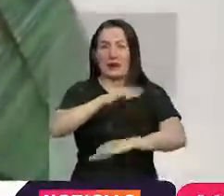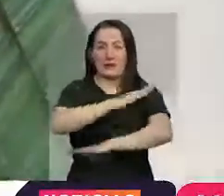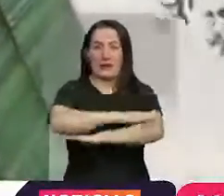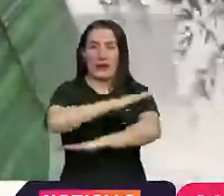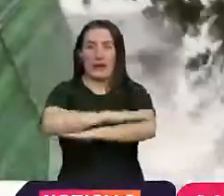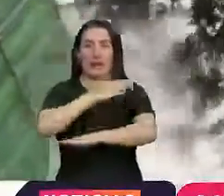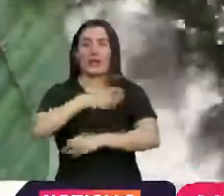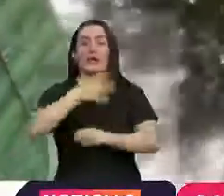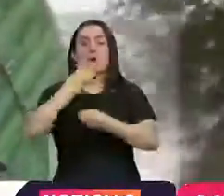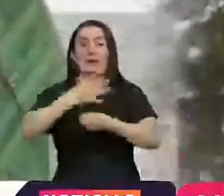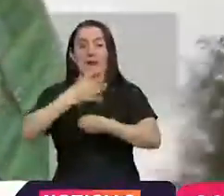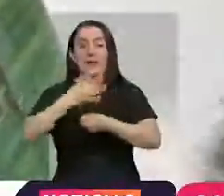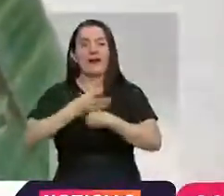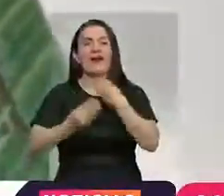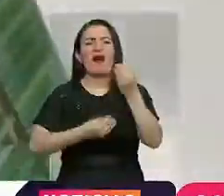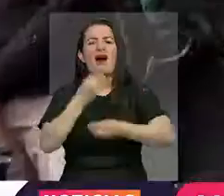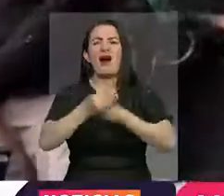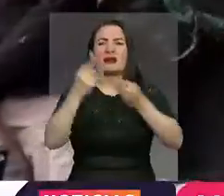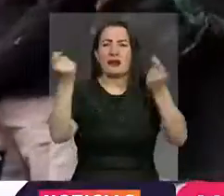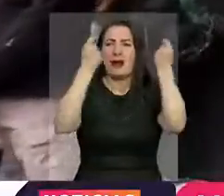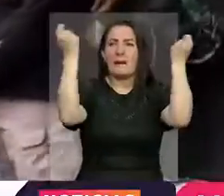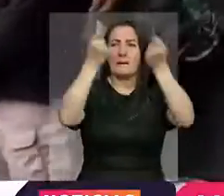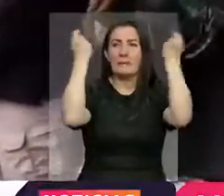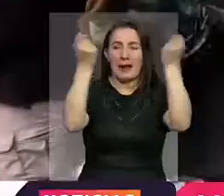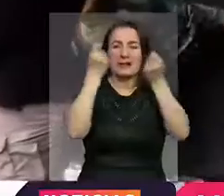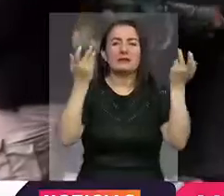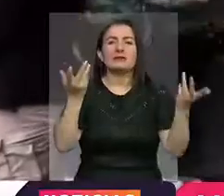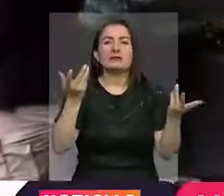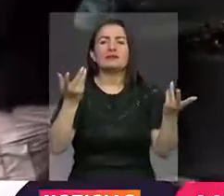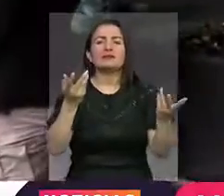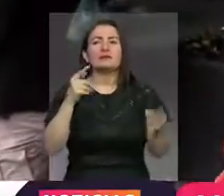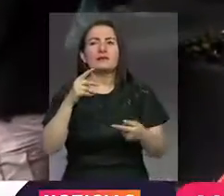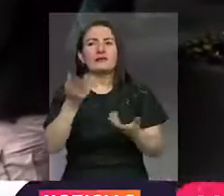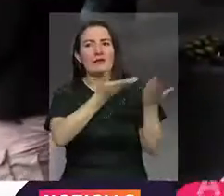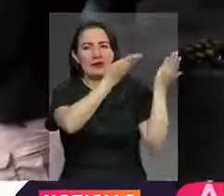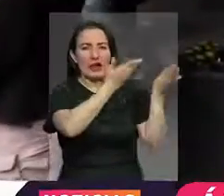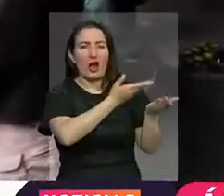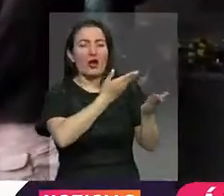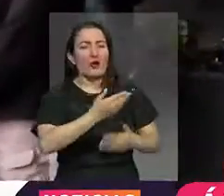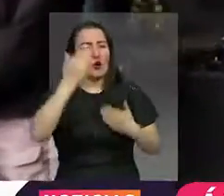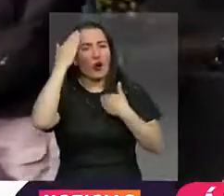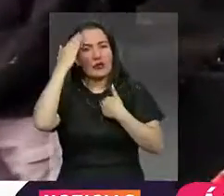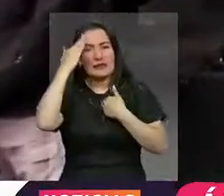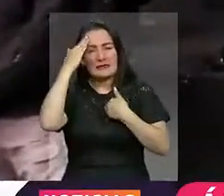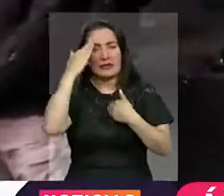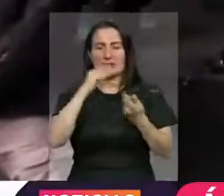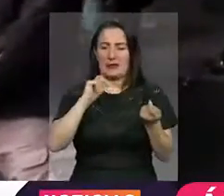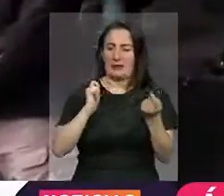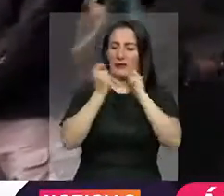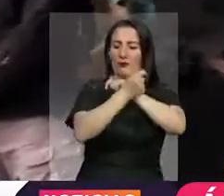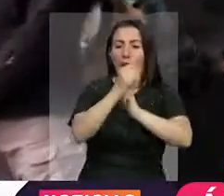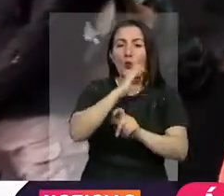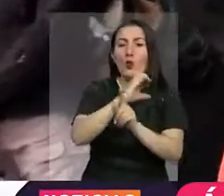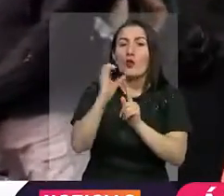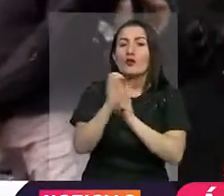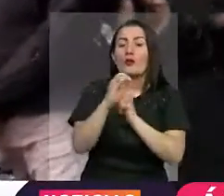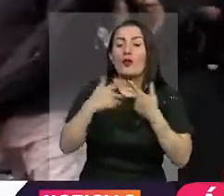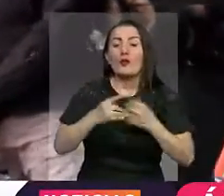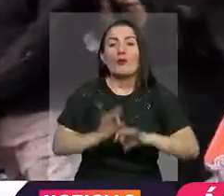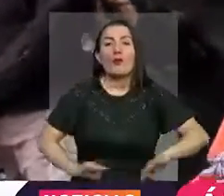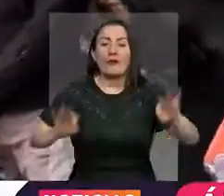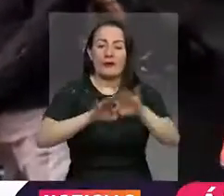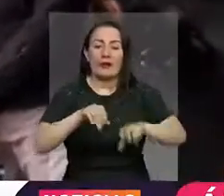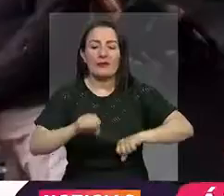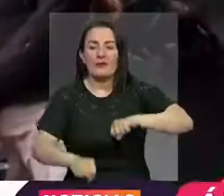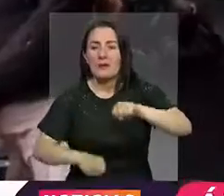de Dinamarca, dieron a conocer la campaña. Es una campaña que busca crear conciencia y transformar la cultura ciudadana alrededor de la